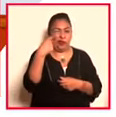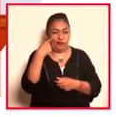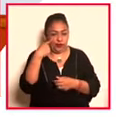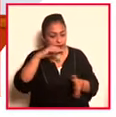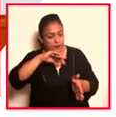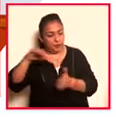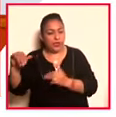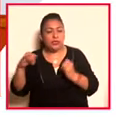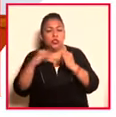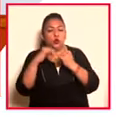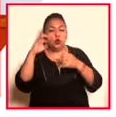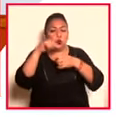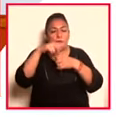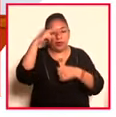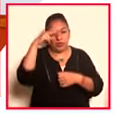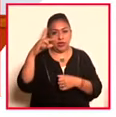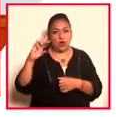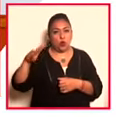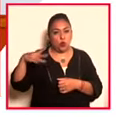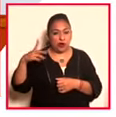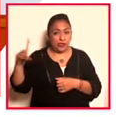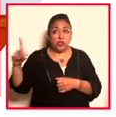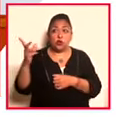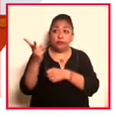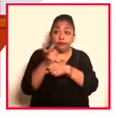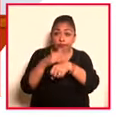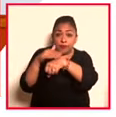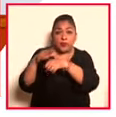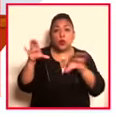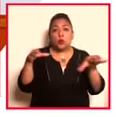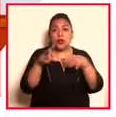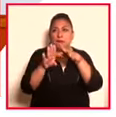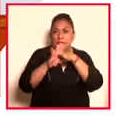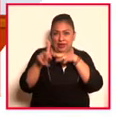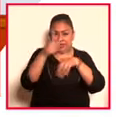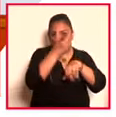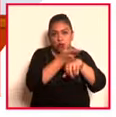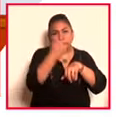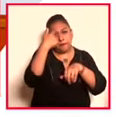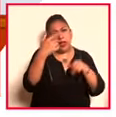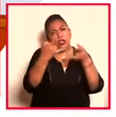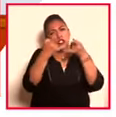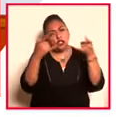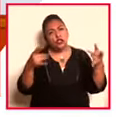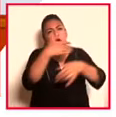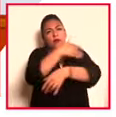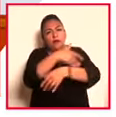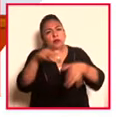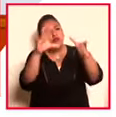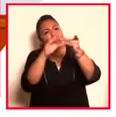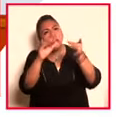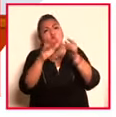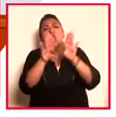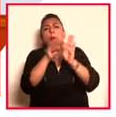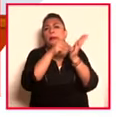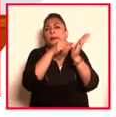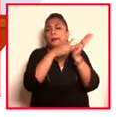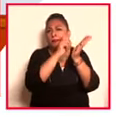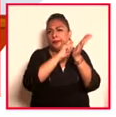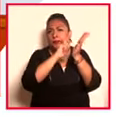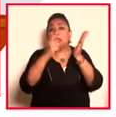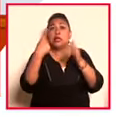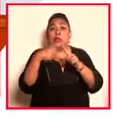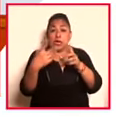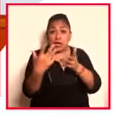en Washington convoca a la comunidad migrante en Estados Unidos para que cuenten su historia familiar a través de las letras. Los ganadores de este proyecto van a